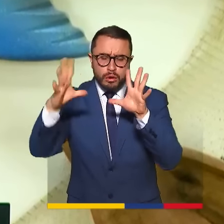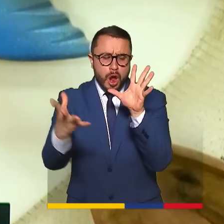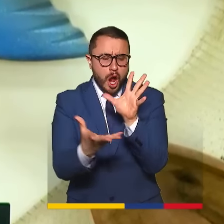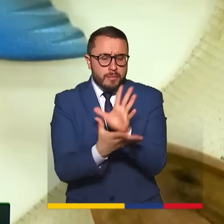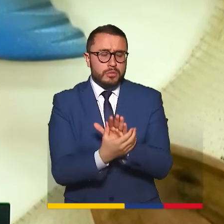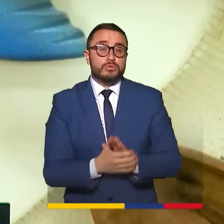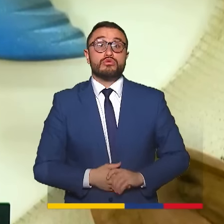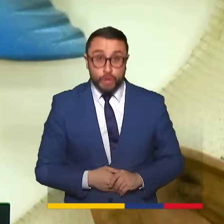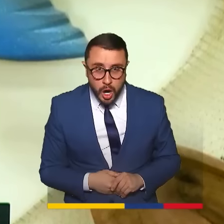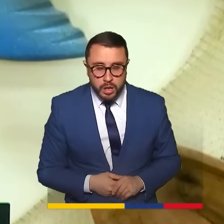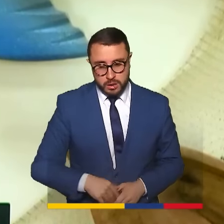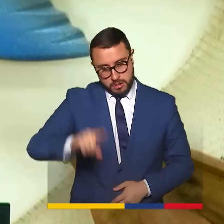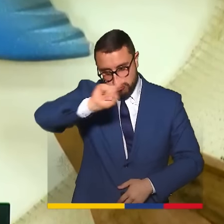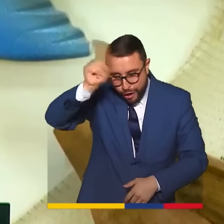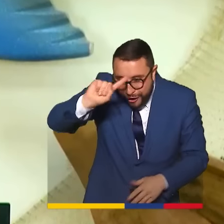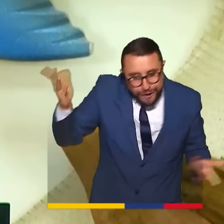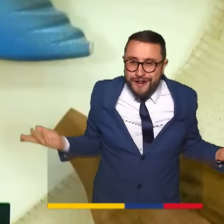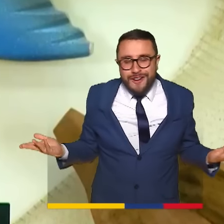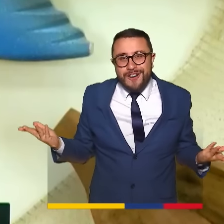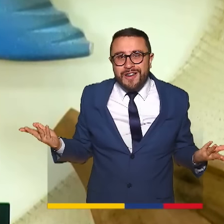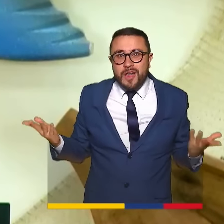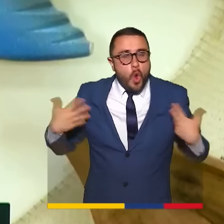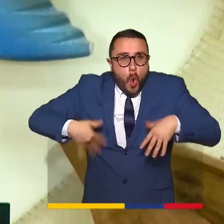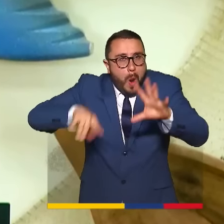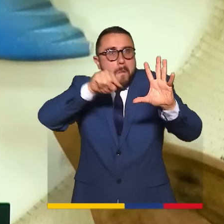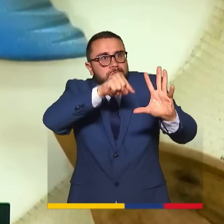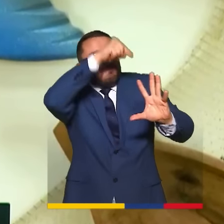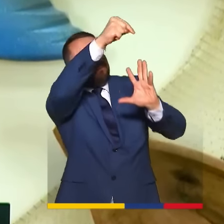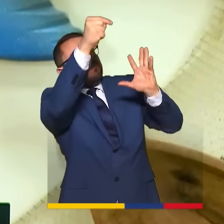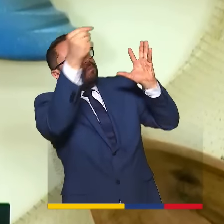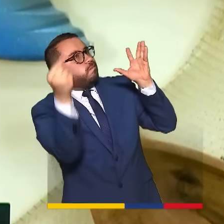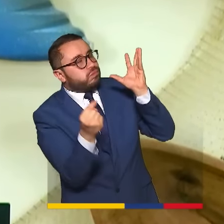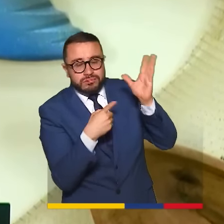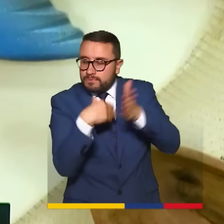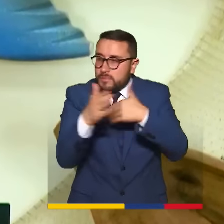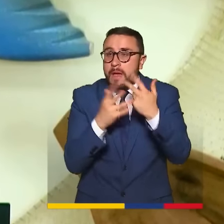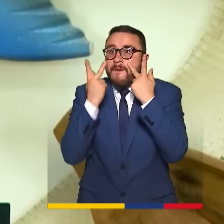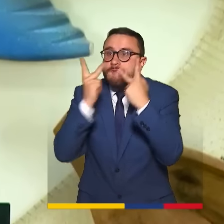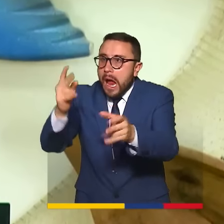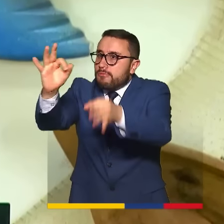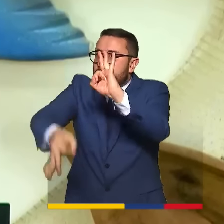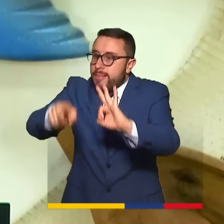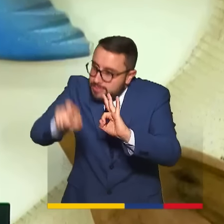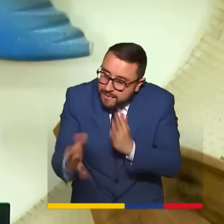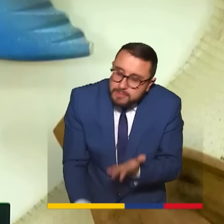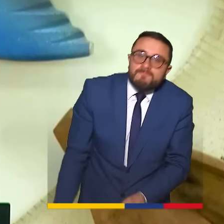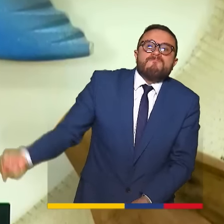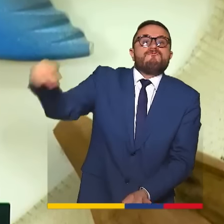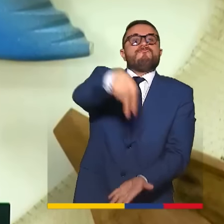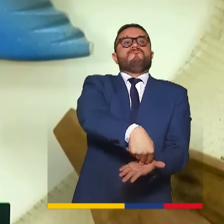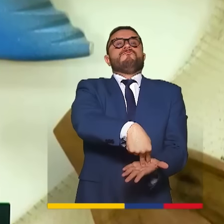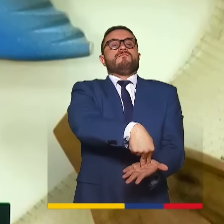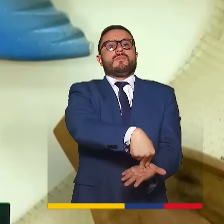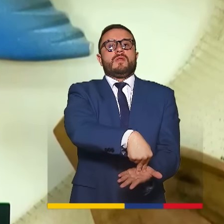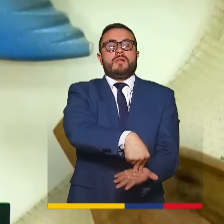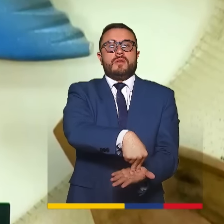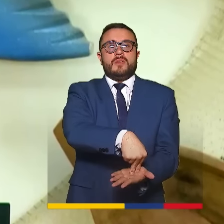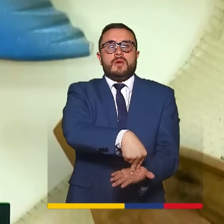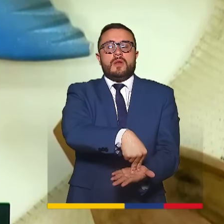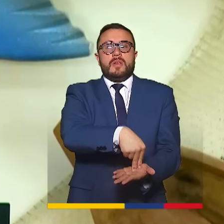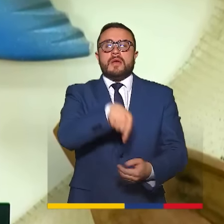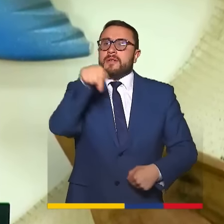provoque, y allí donde sea, tiene que levantarse. Sea en tu propia tierra,